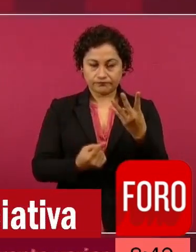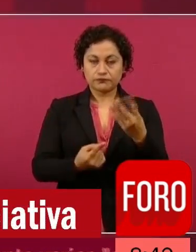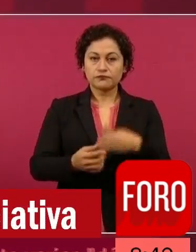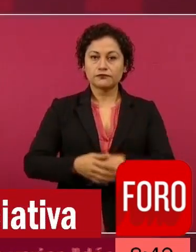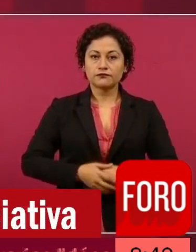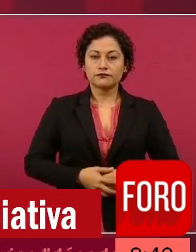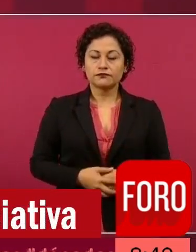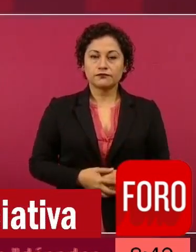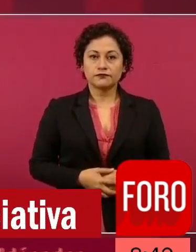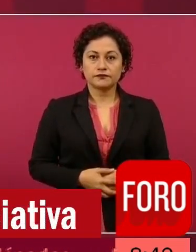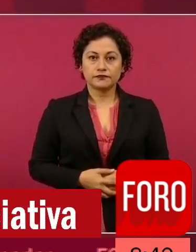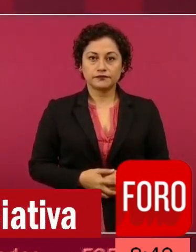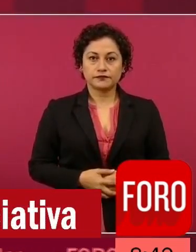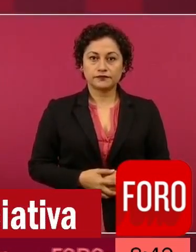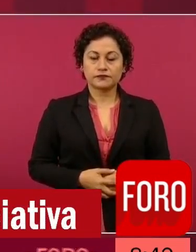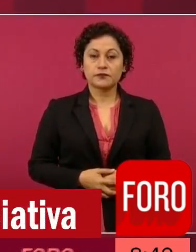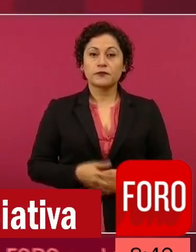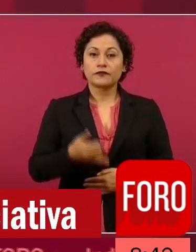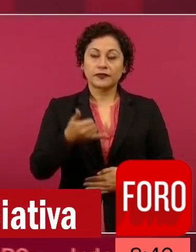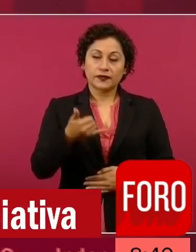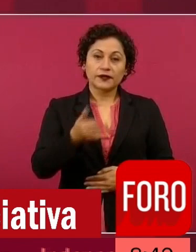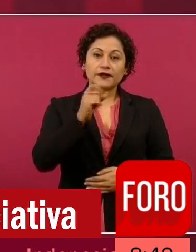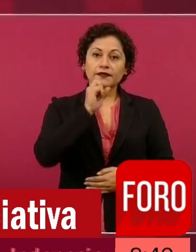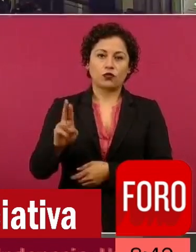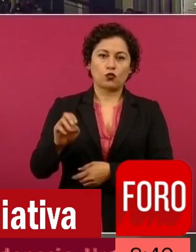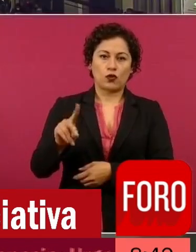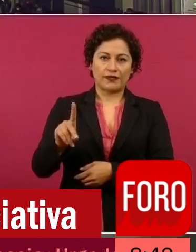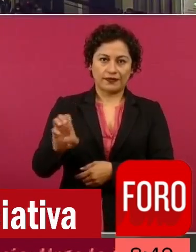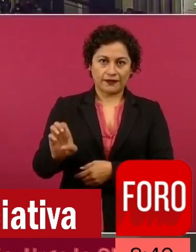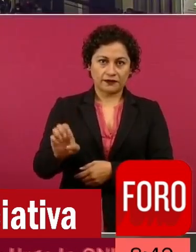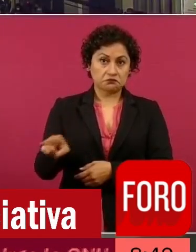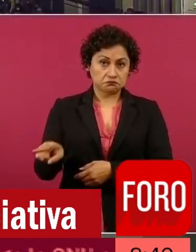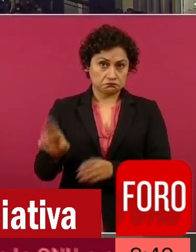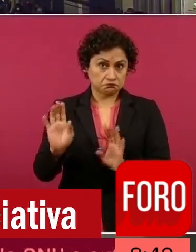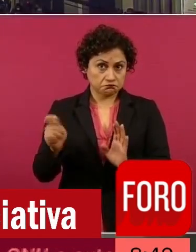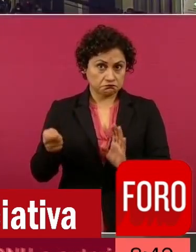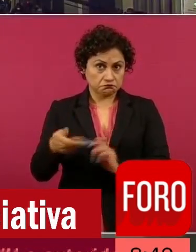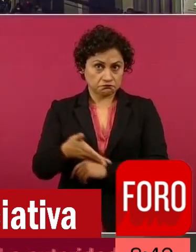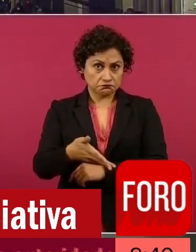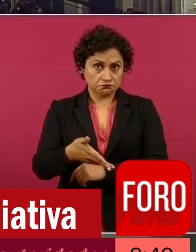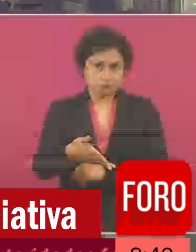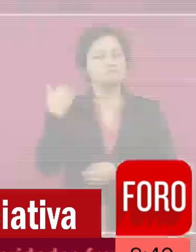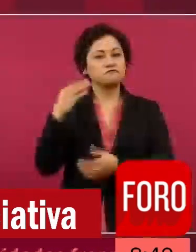días. Afirmaron que ya se comprometieron a eliminar esos cambios.